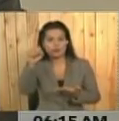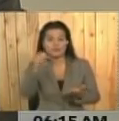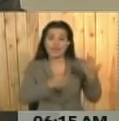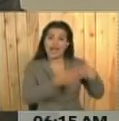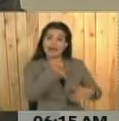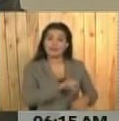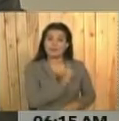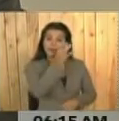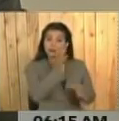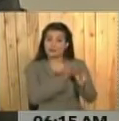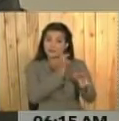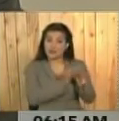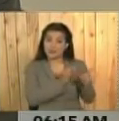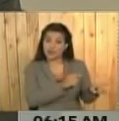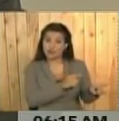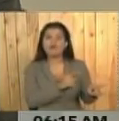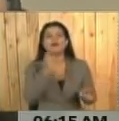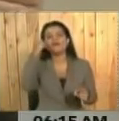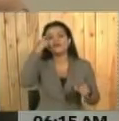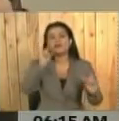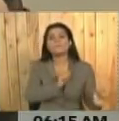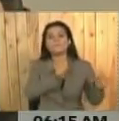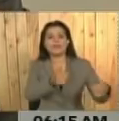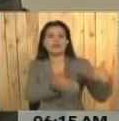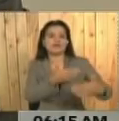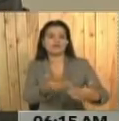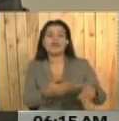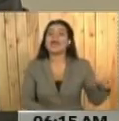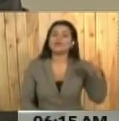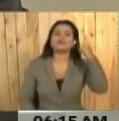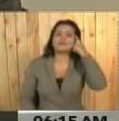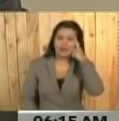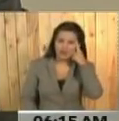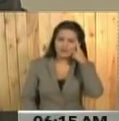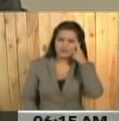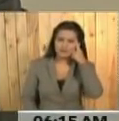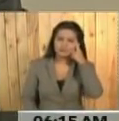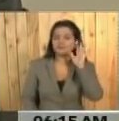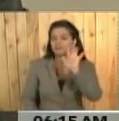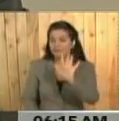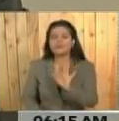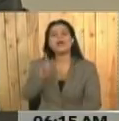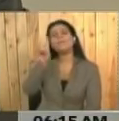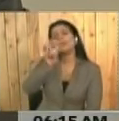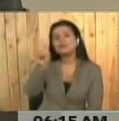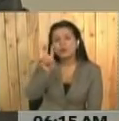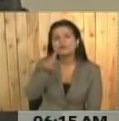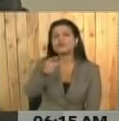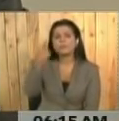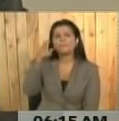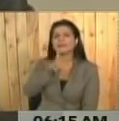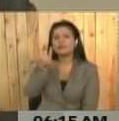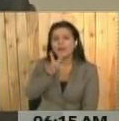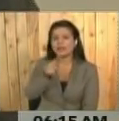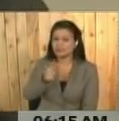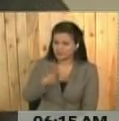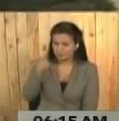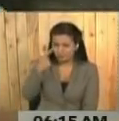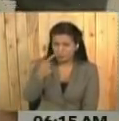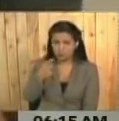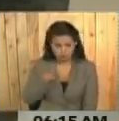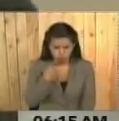septiembre era una fecha de inicio ellos sabían quién en Venezuela no sabía de que nosotros lo hemos venido diciendo con